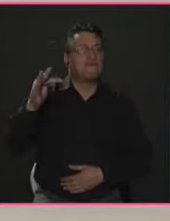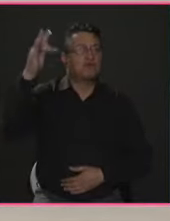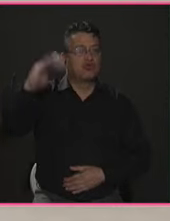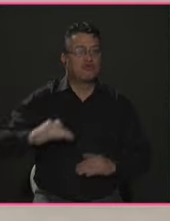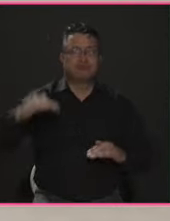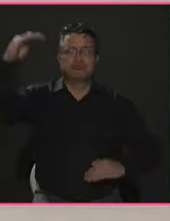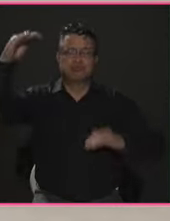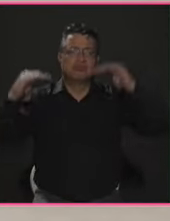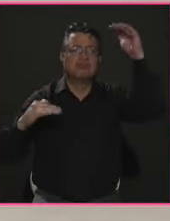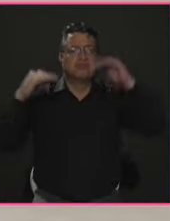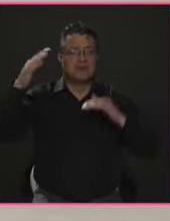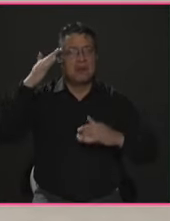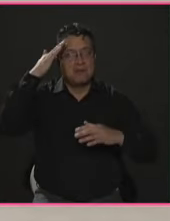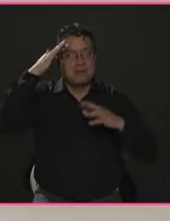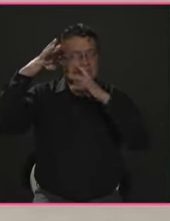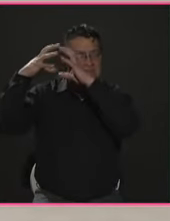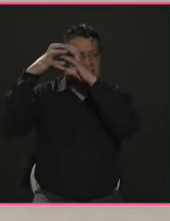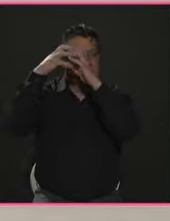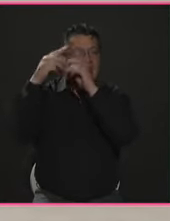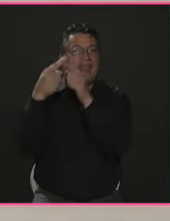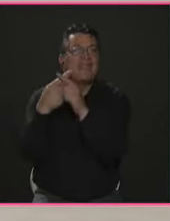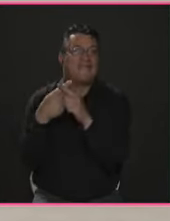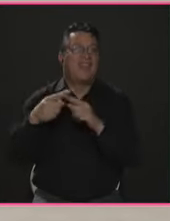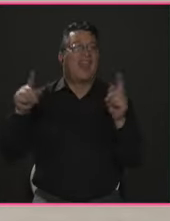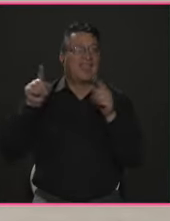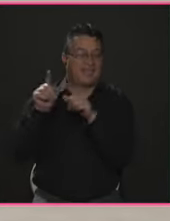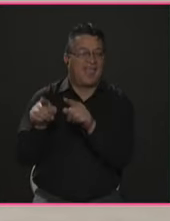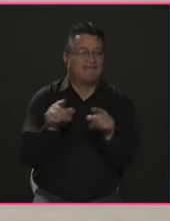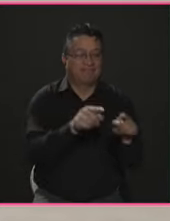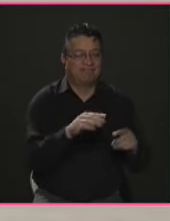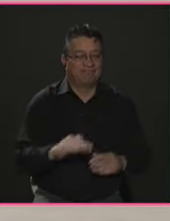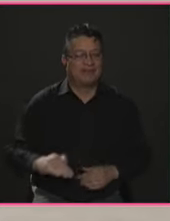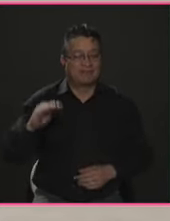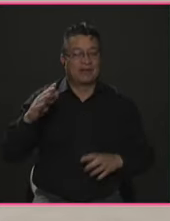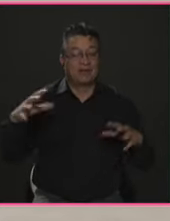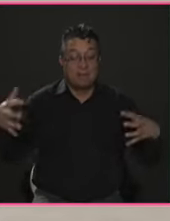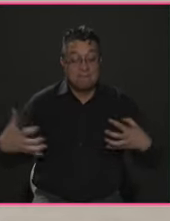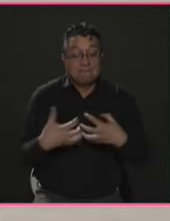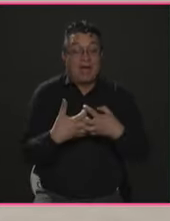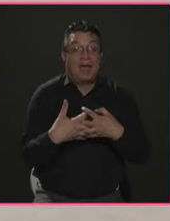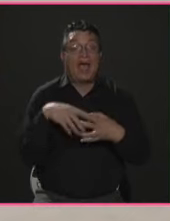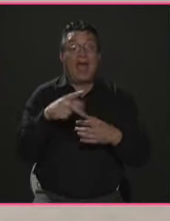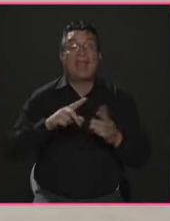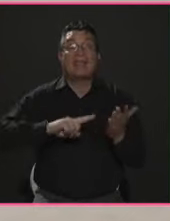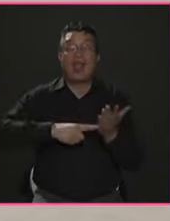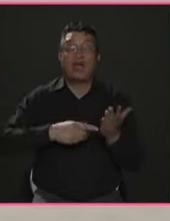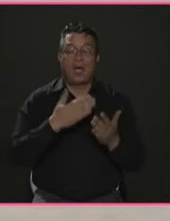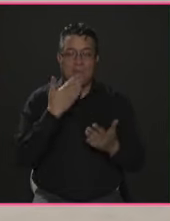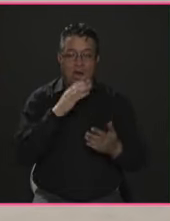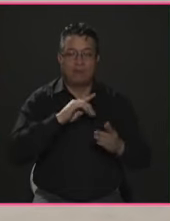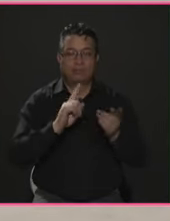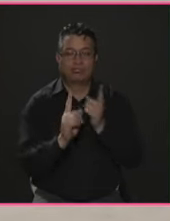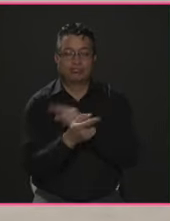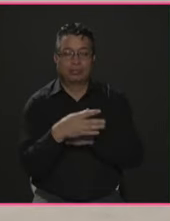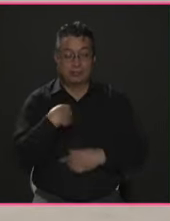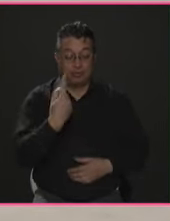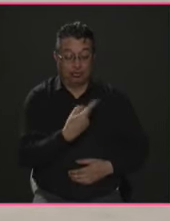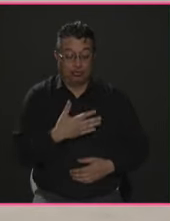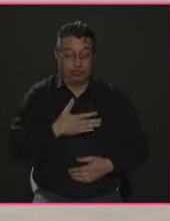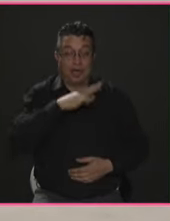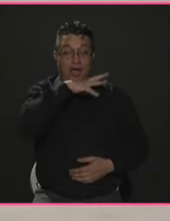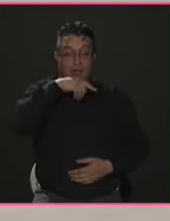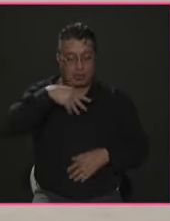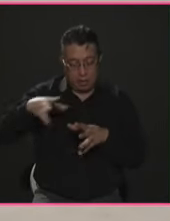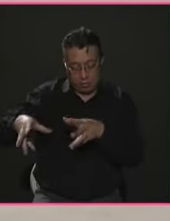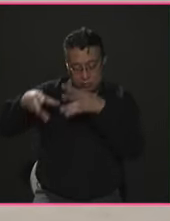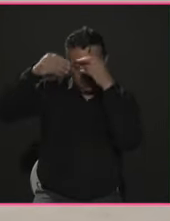pensamiento y y si lo juntamos con la tecnología podemos evolucionar mejor y así los adultos aprendemos de ellos